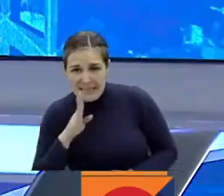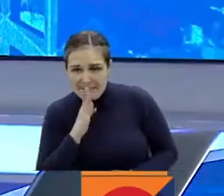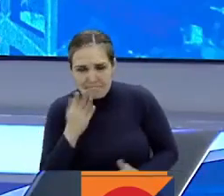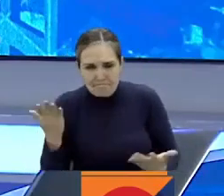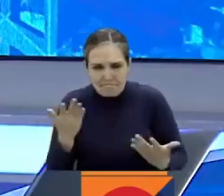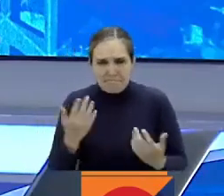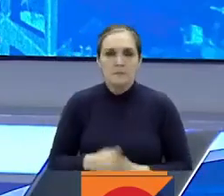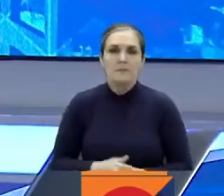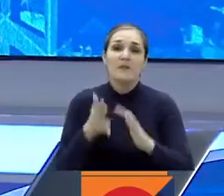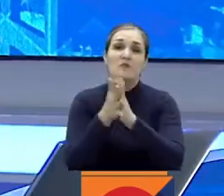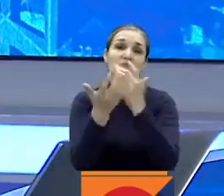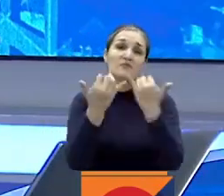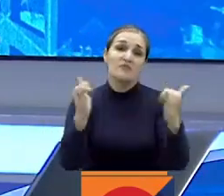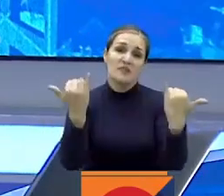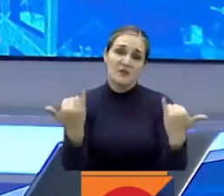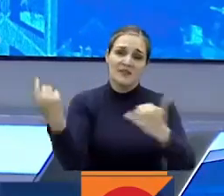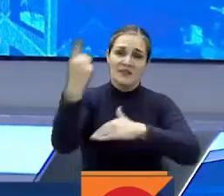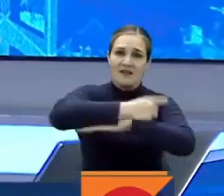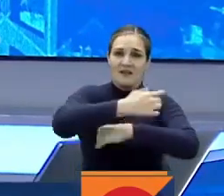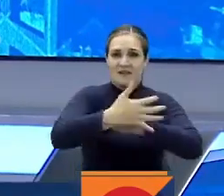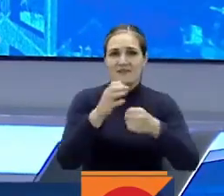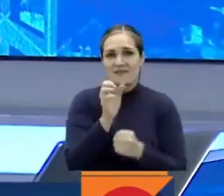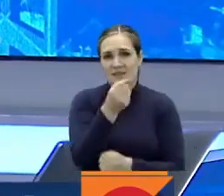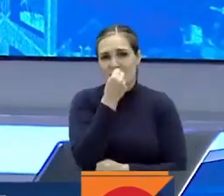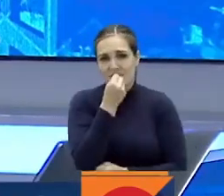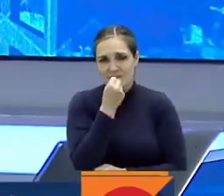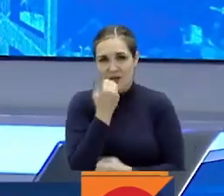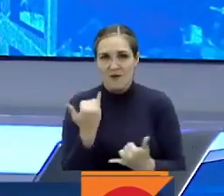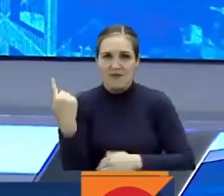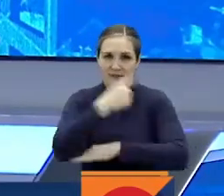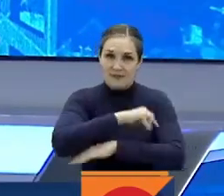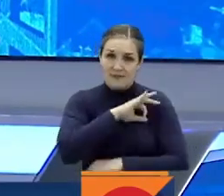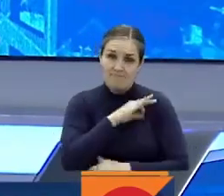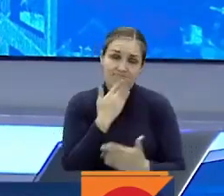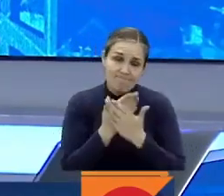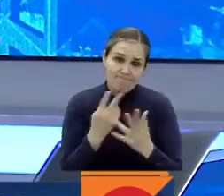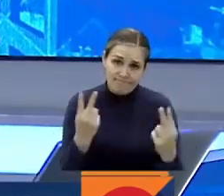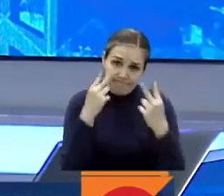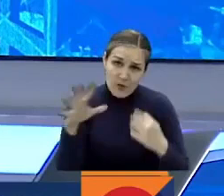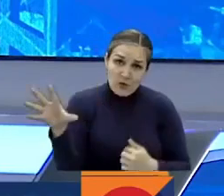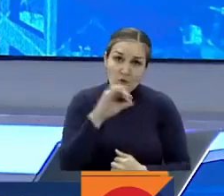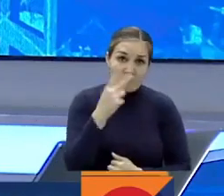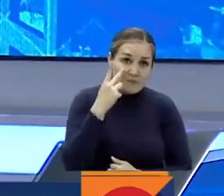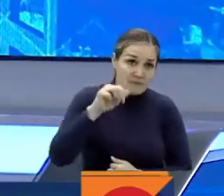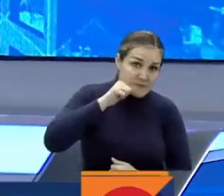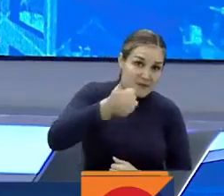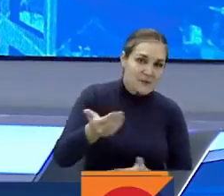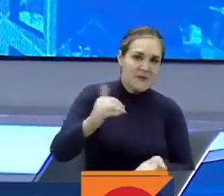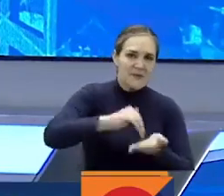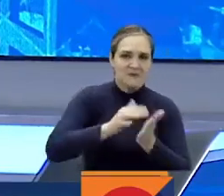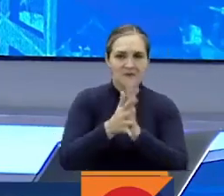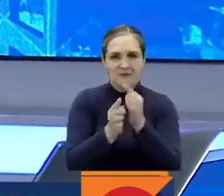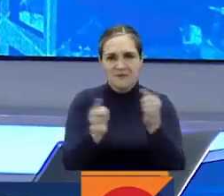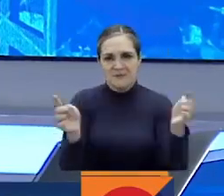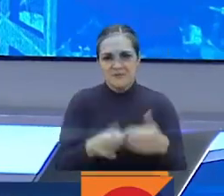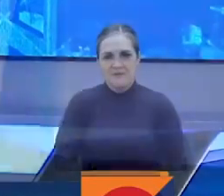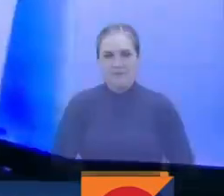Y así llegamos al final de RTVC Noticias fin de semana. Gracias por acompañarnos. Nos vemos nuevamente mañana con más